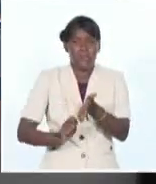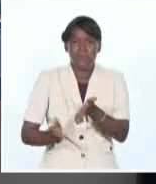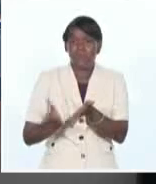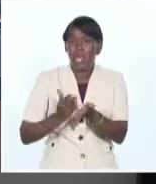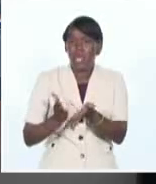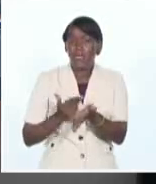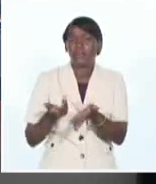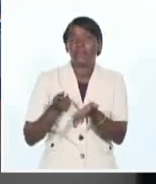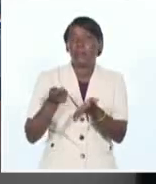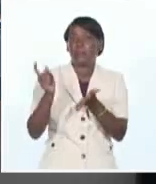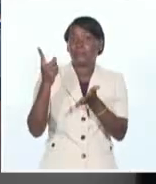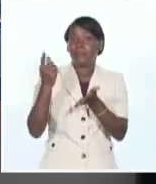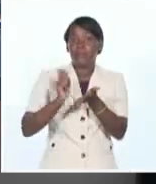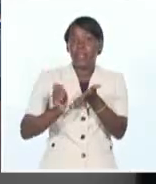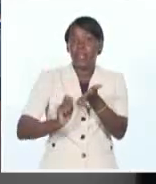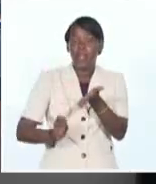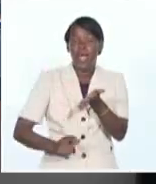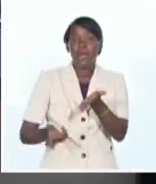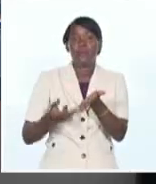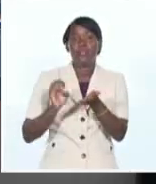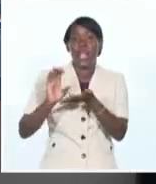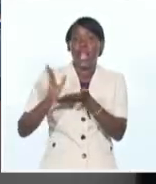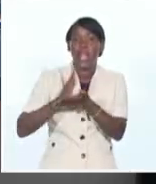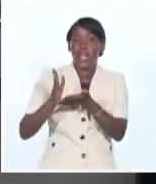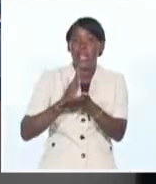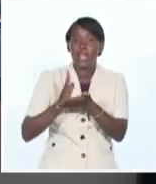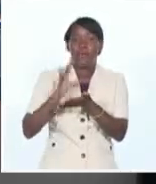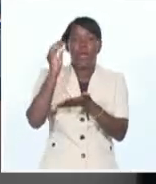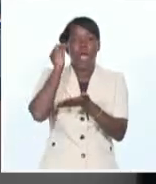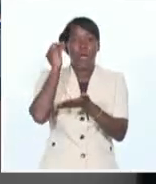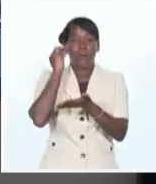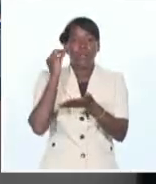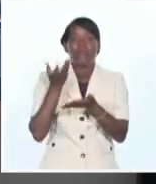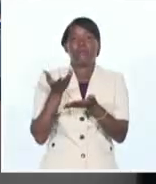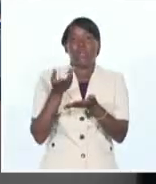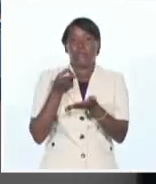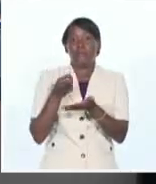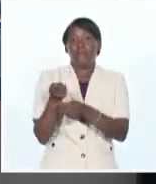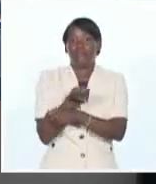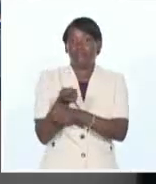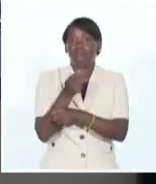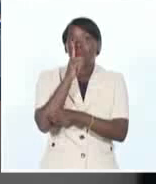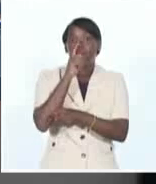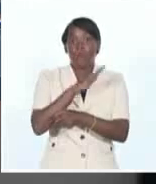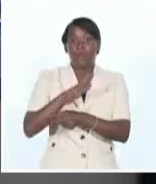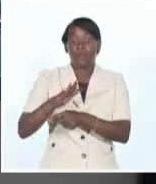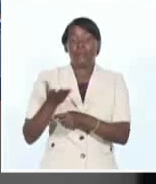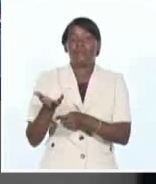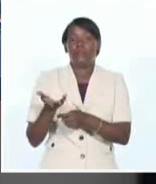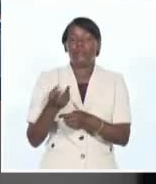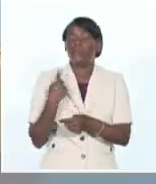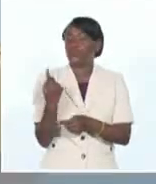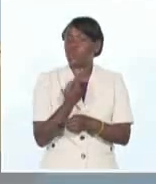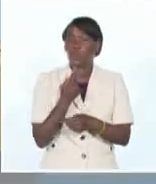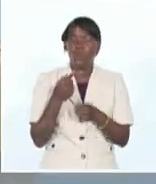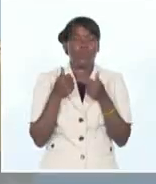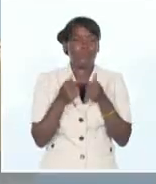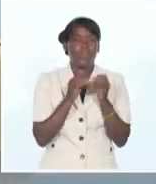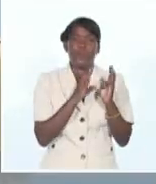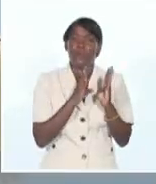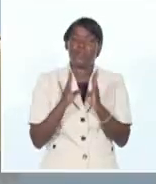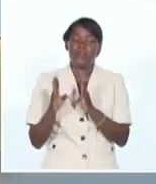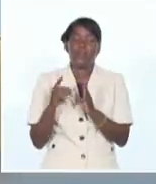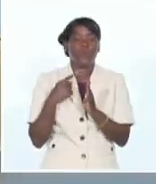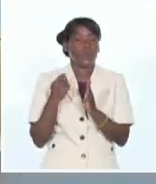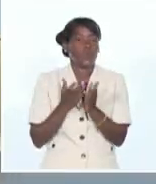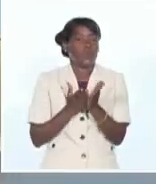necesita, los libros para poder implementar el perfeccionamiento, y así sucesivamente vamos a